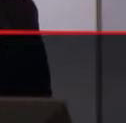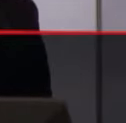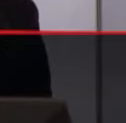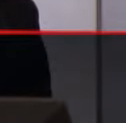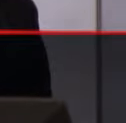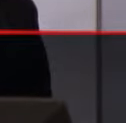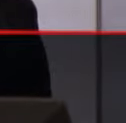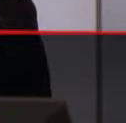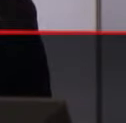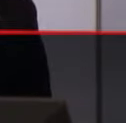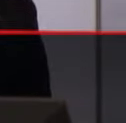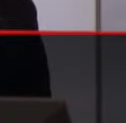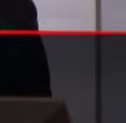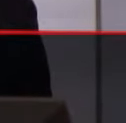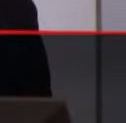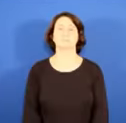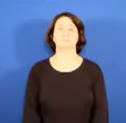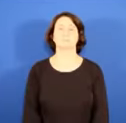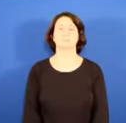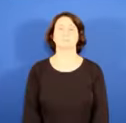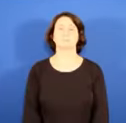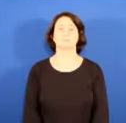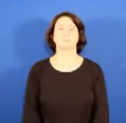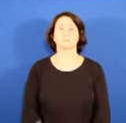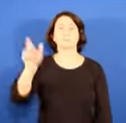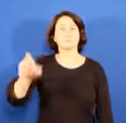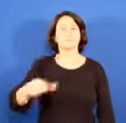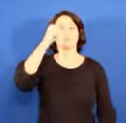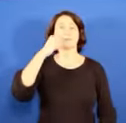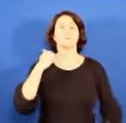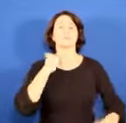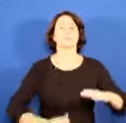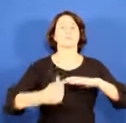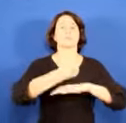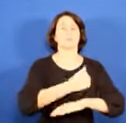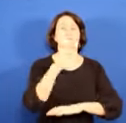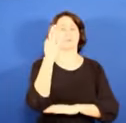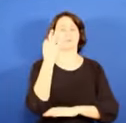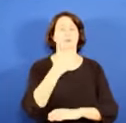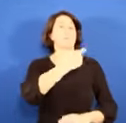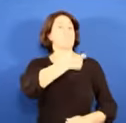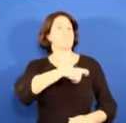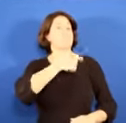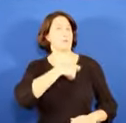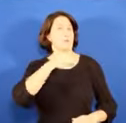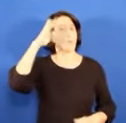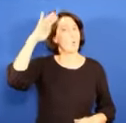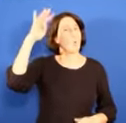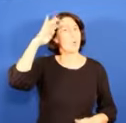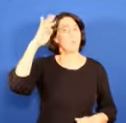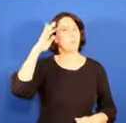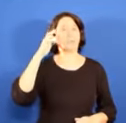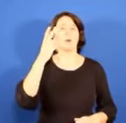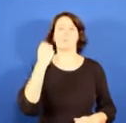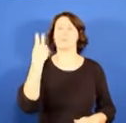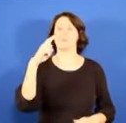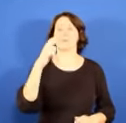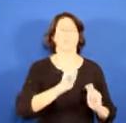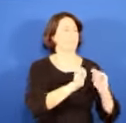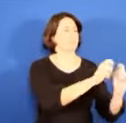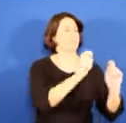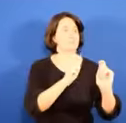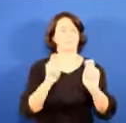El Salón de Recepciones del Palacio Foral acogió el 29 de noviembre la entrega de Utopía Sariak 2012, el reconocimiento anual de la